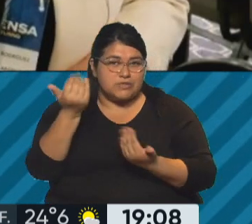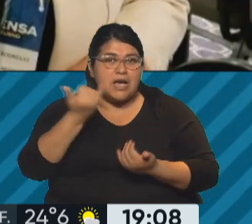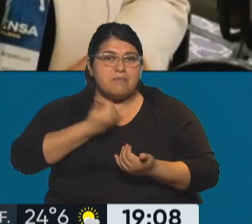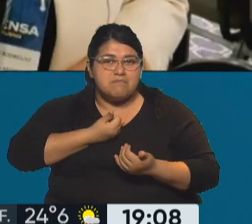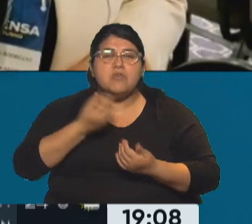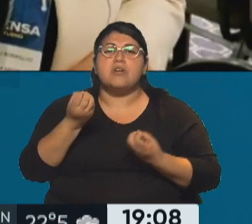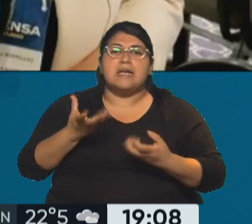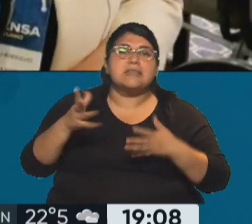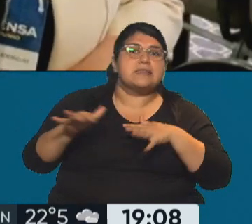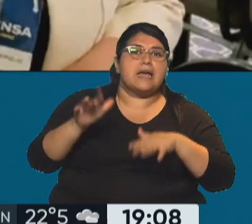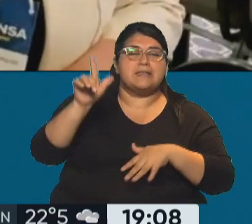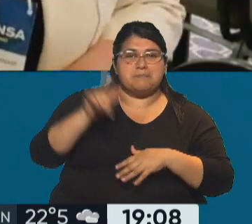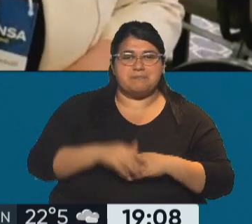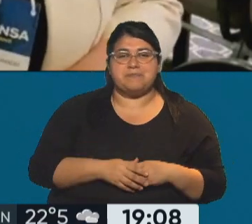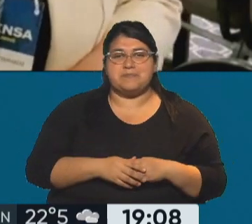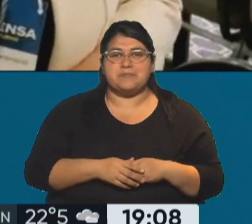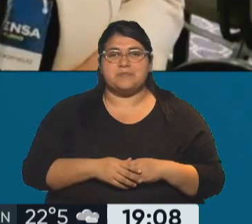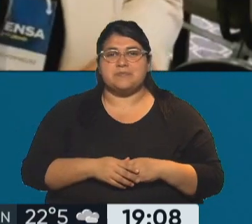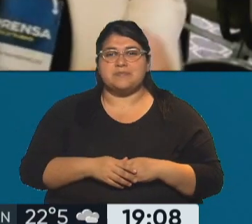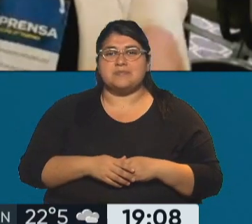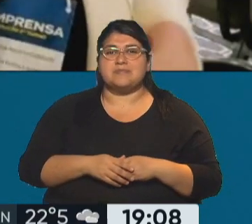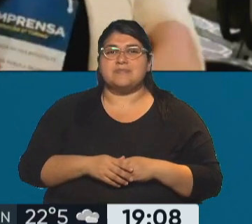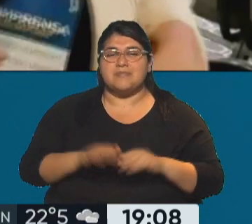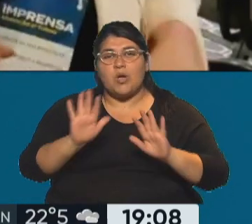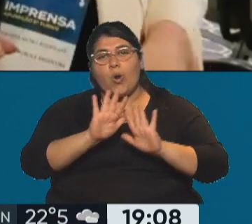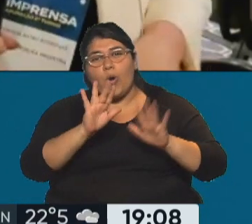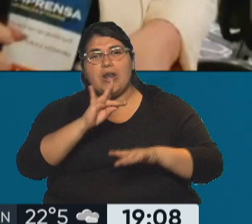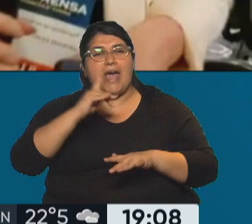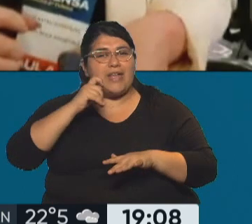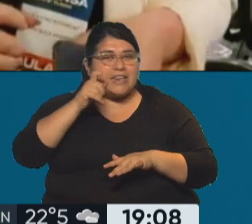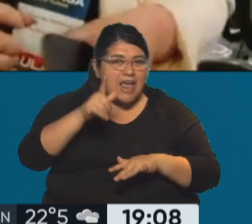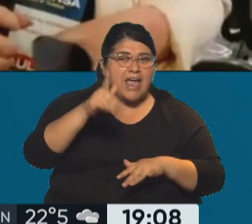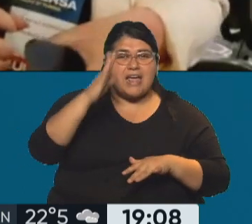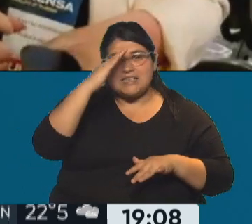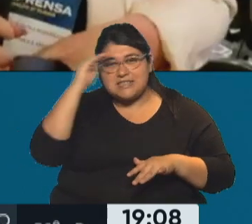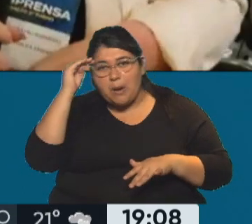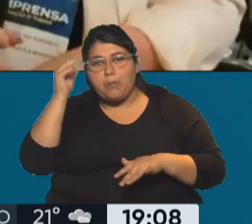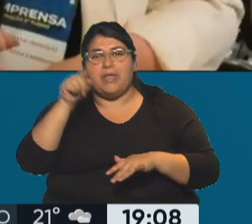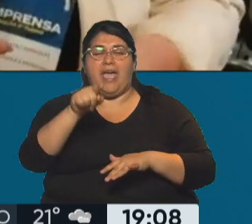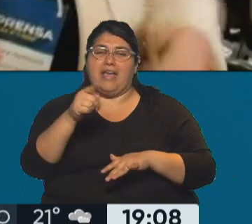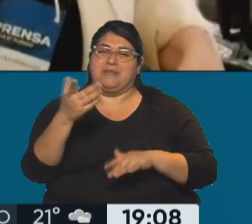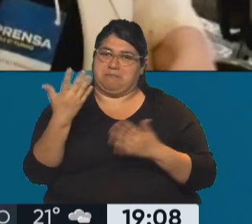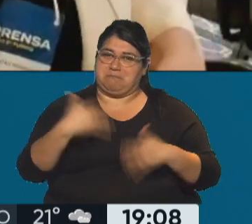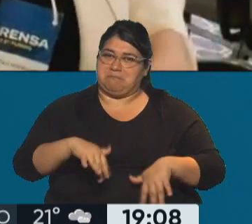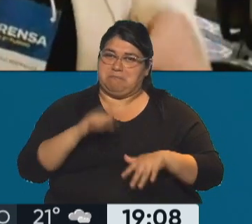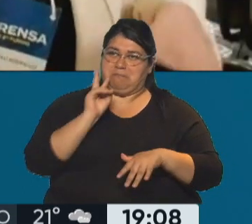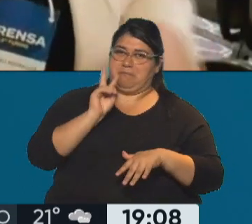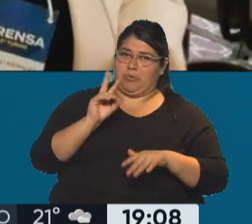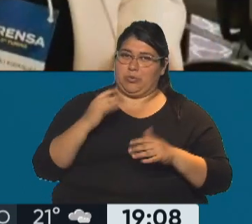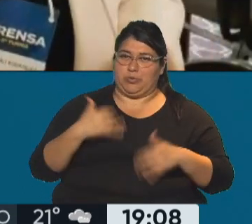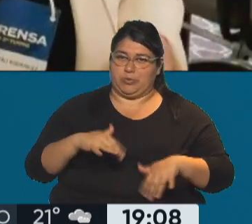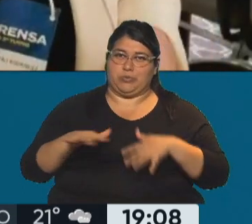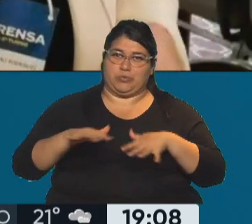viviendo esta definición del Hola Daniel Hola Silvia Se está viviendo con muchísima intensidad estamos